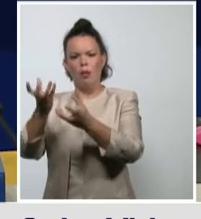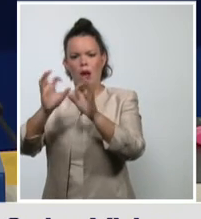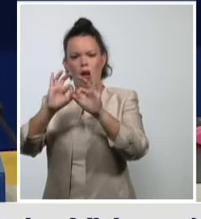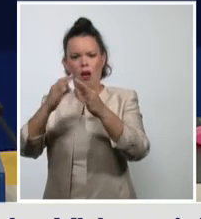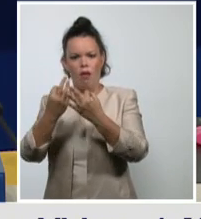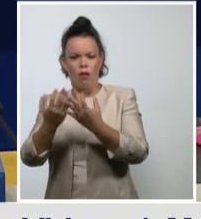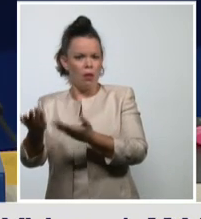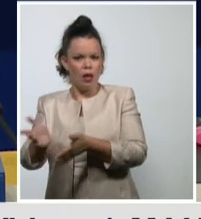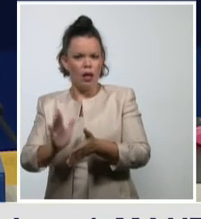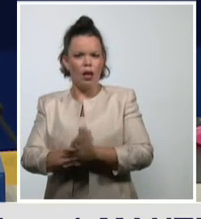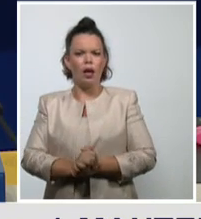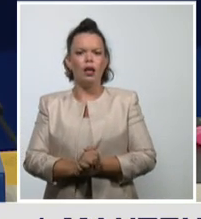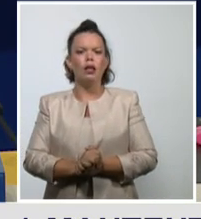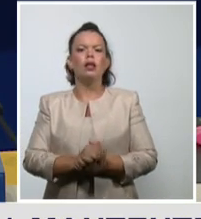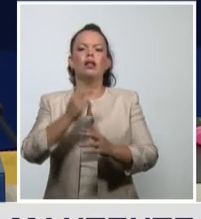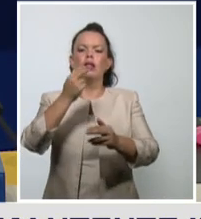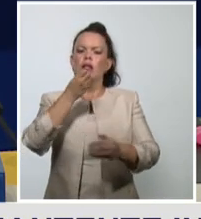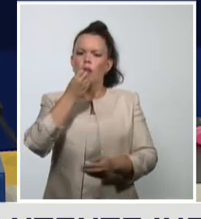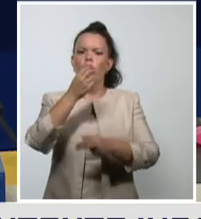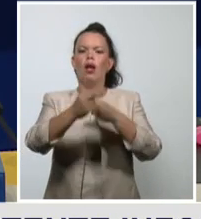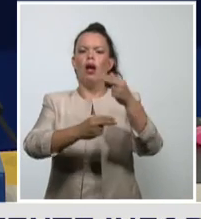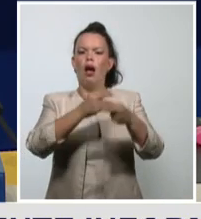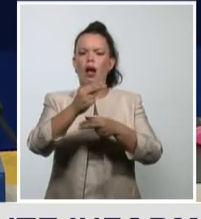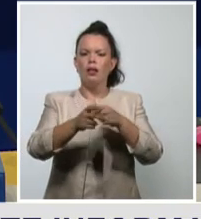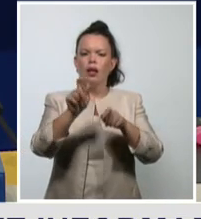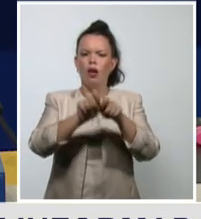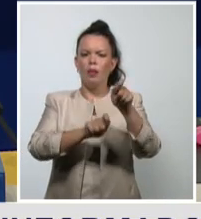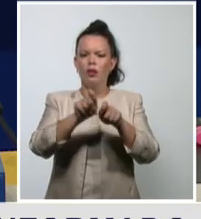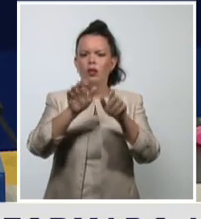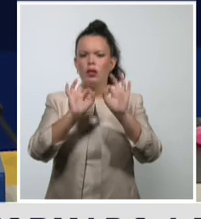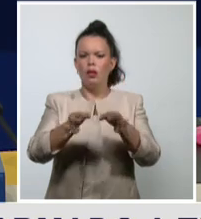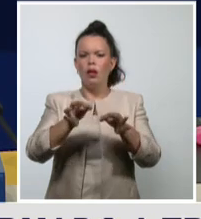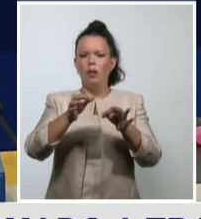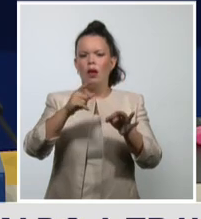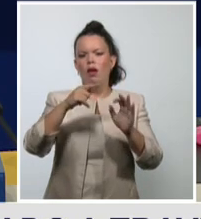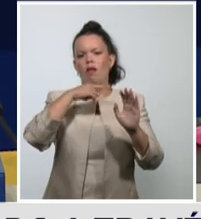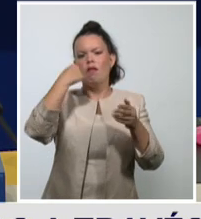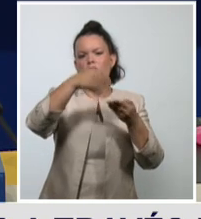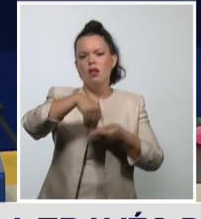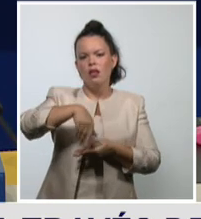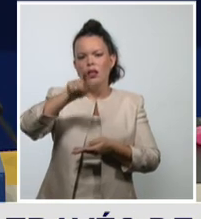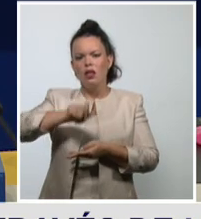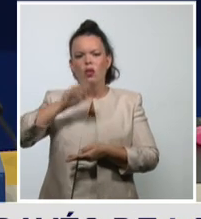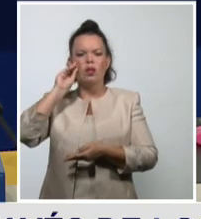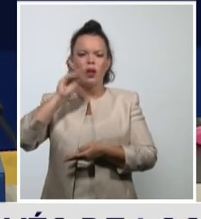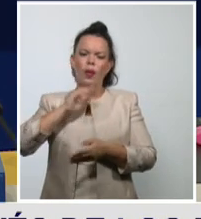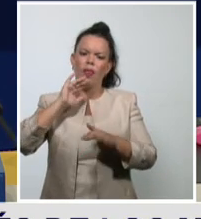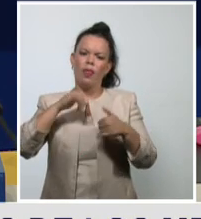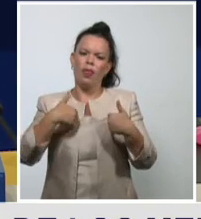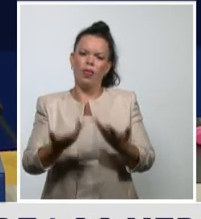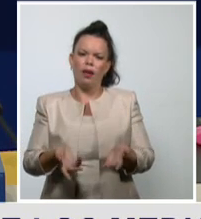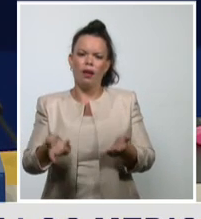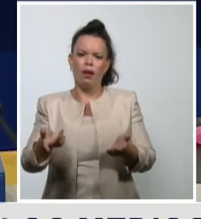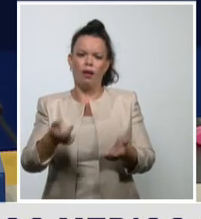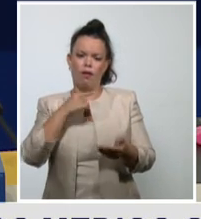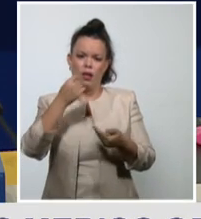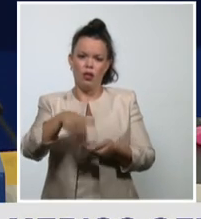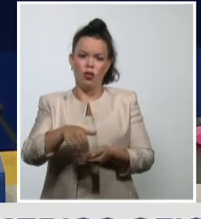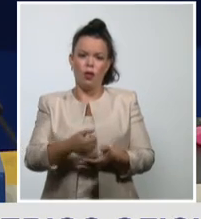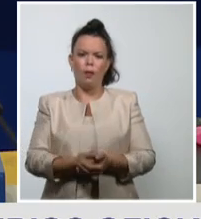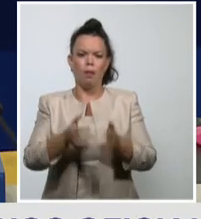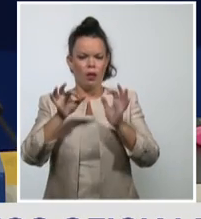estudio de las afectaciones que sobre el cuerpo humano y sus órganos además produce esta enfermedad, en particular en